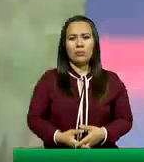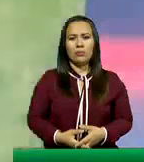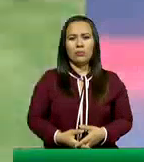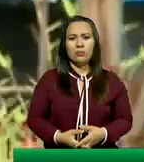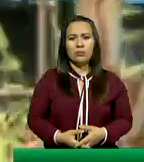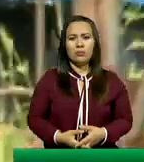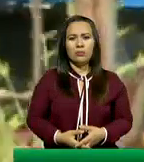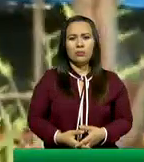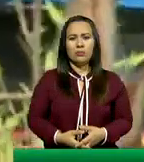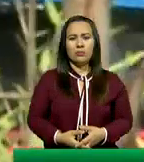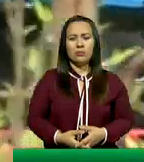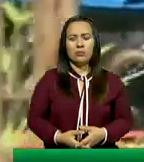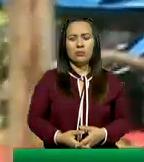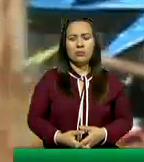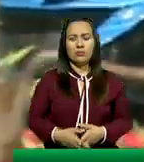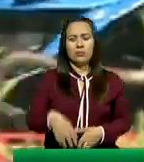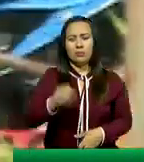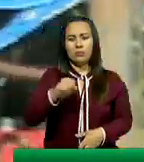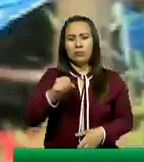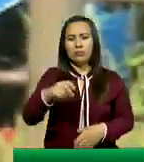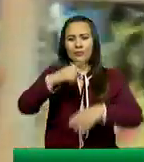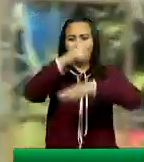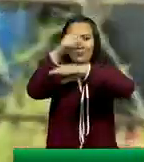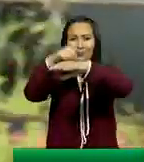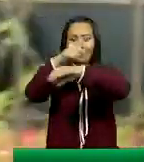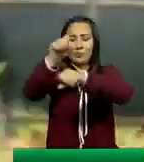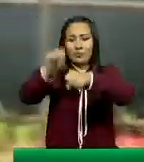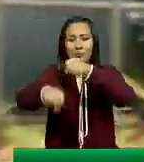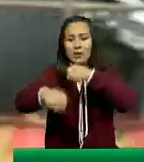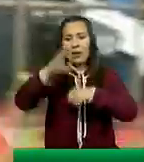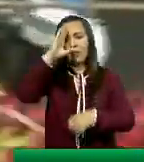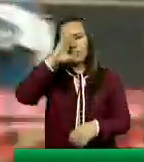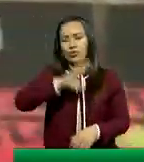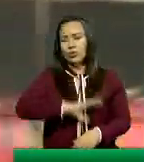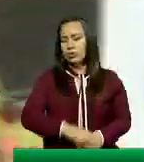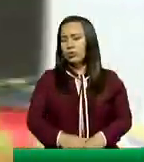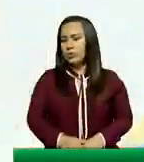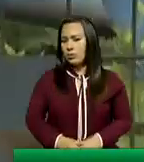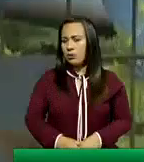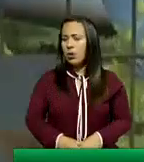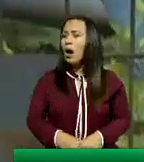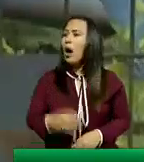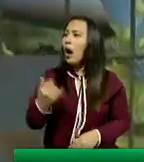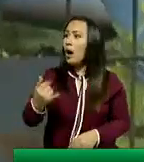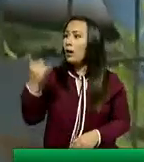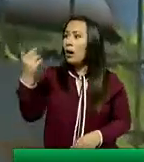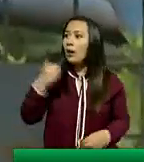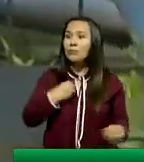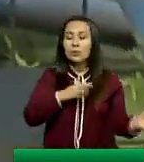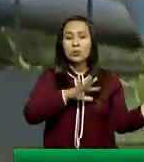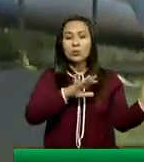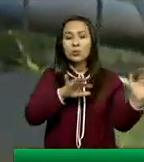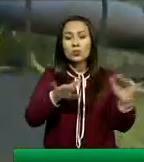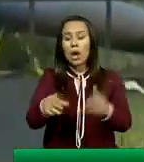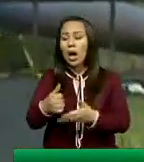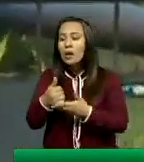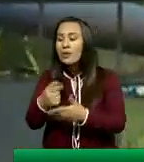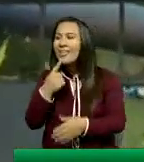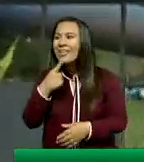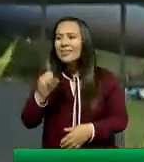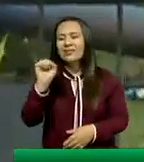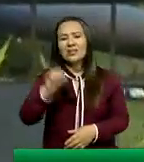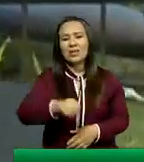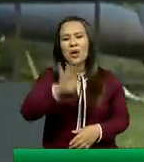La aeronave accidentada pertenece al servicio de aeropolicial. Al lugar asistieron los diferentes organismos de socorro, quienes confirmaron que 4